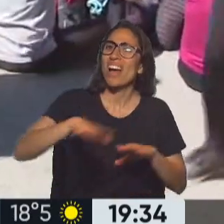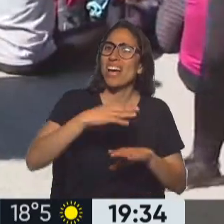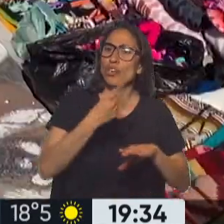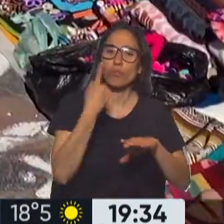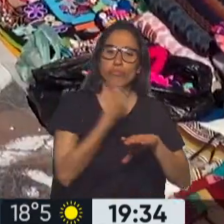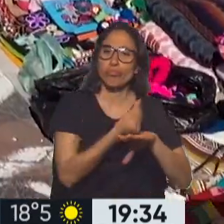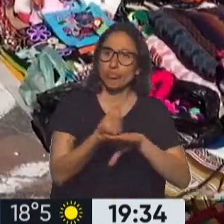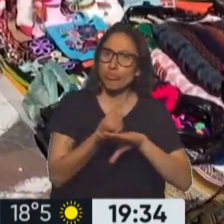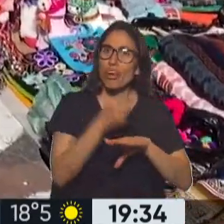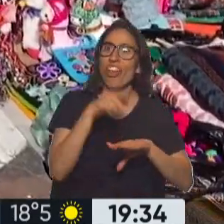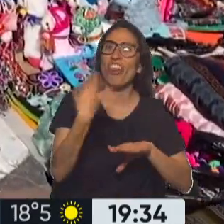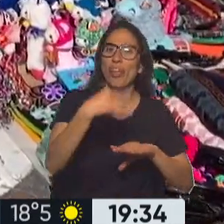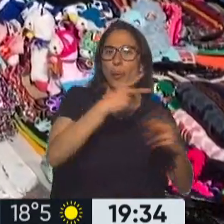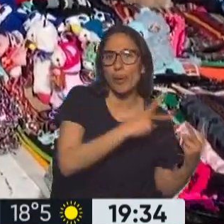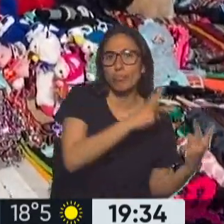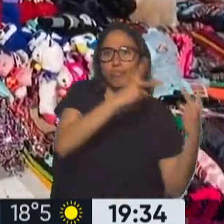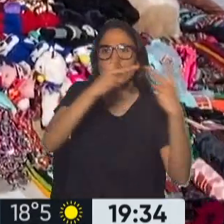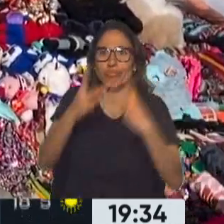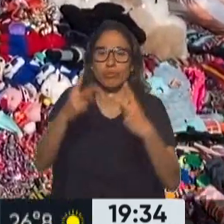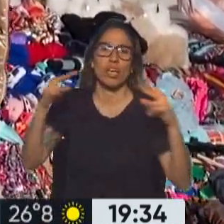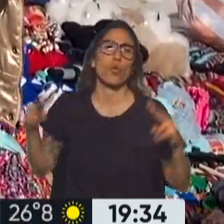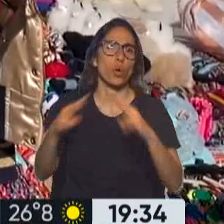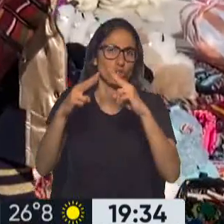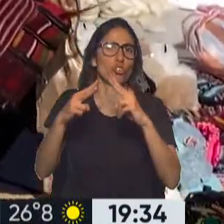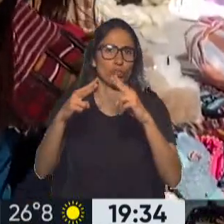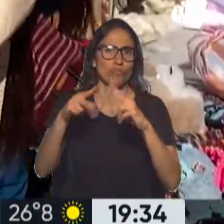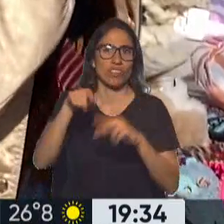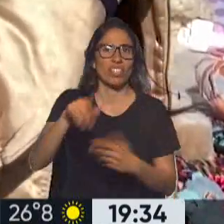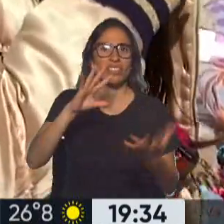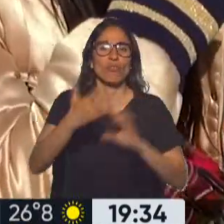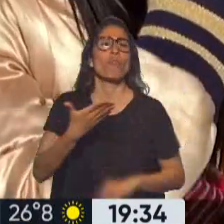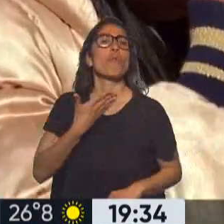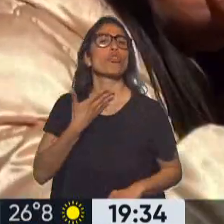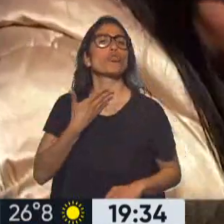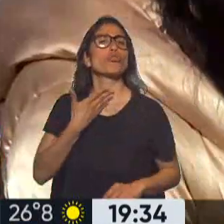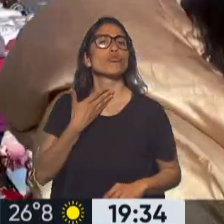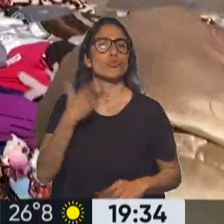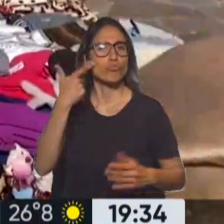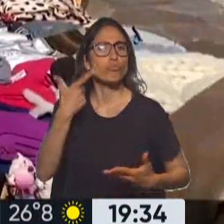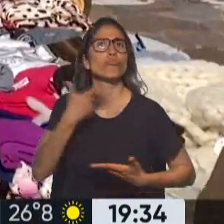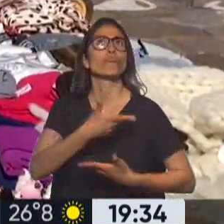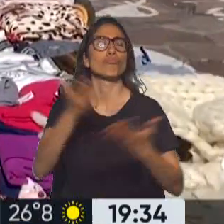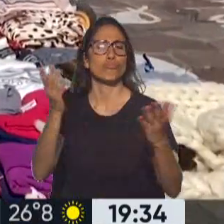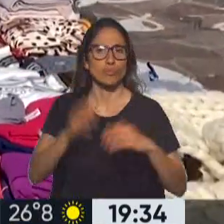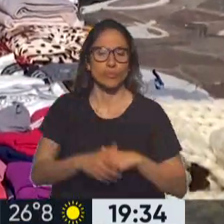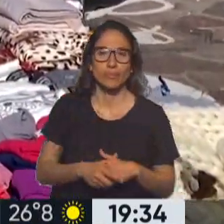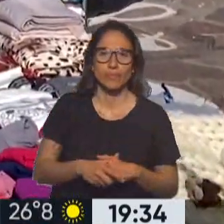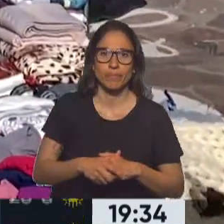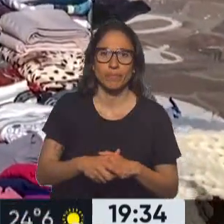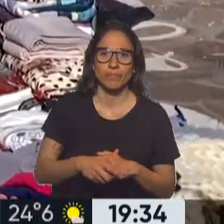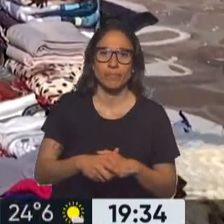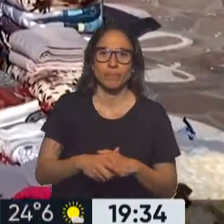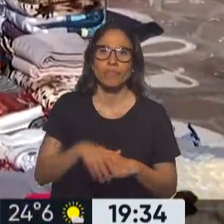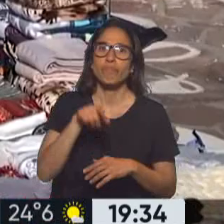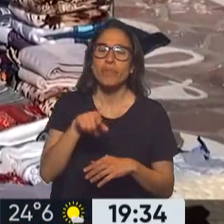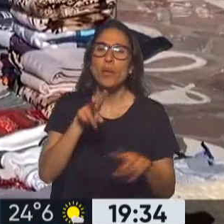todas partes, para que ellas mismas traigan sus dolencias, traigan su violencia y traigan también las soluciones, y